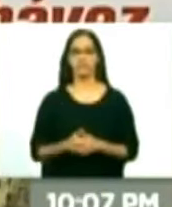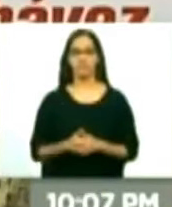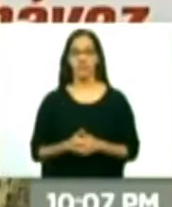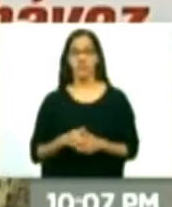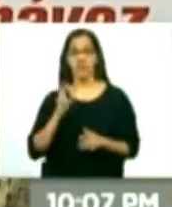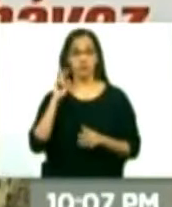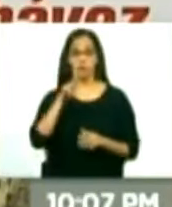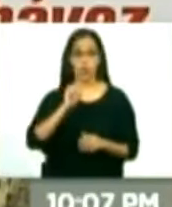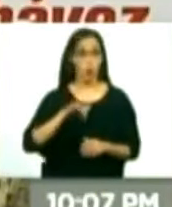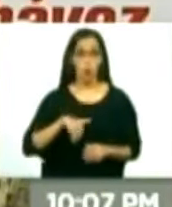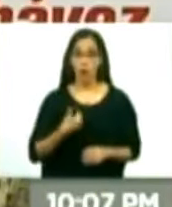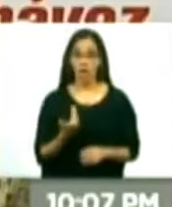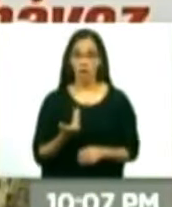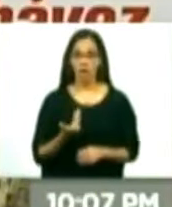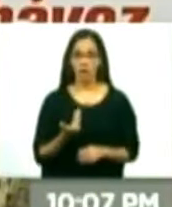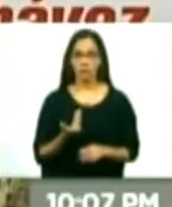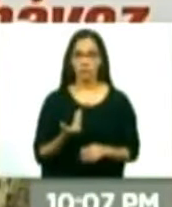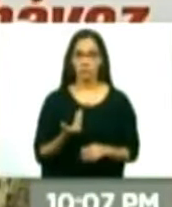usted no puede,